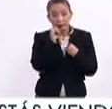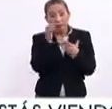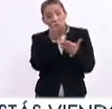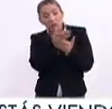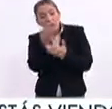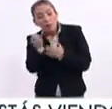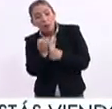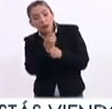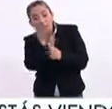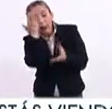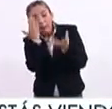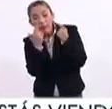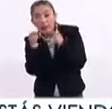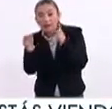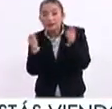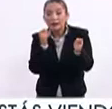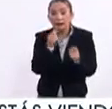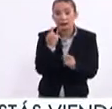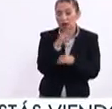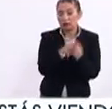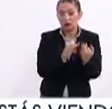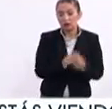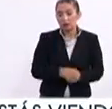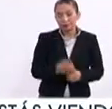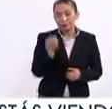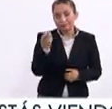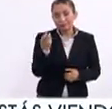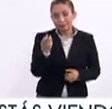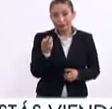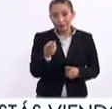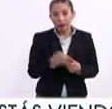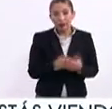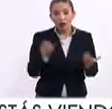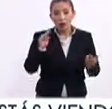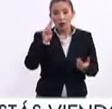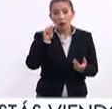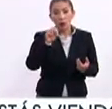una oportunidad de aprendizaje para todos. En ese sentido,